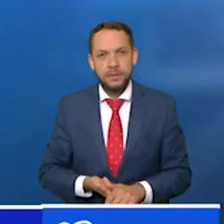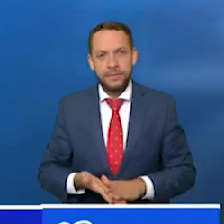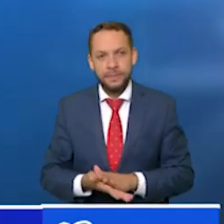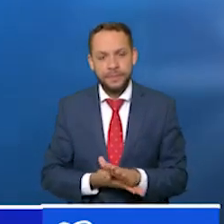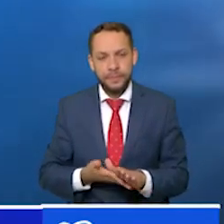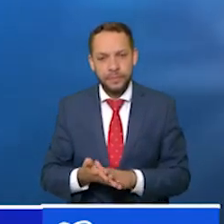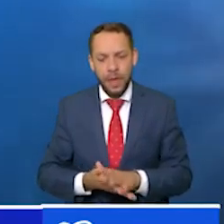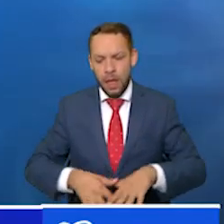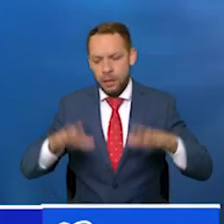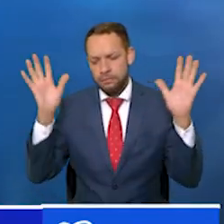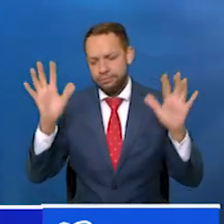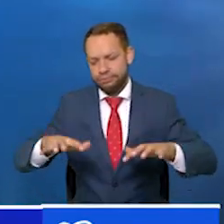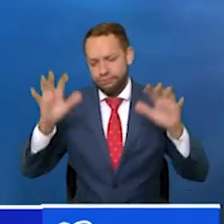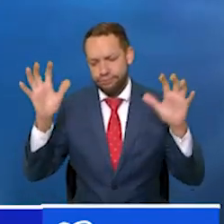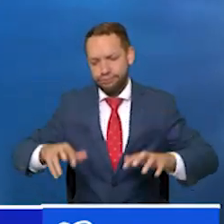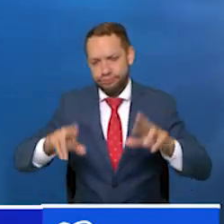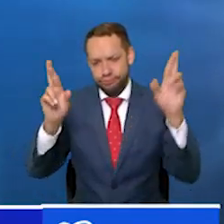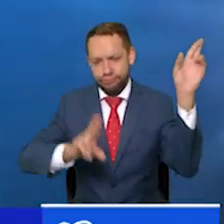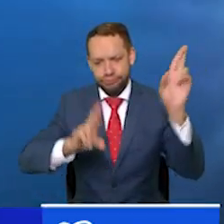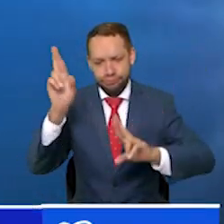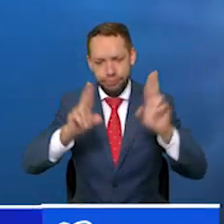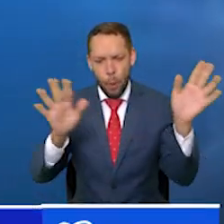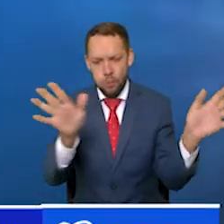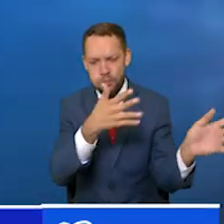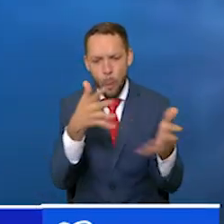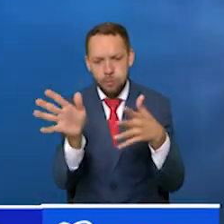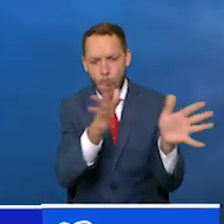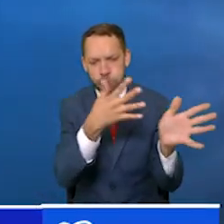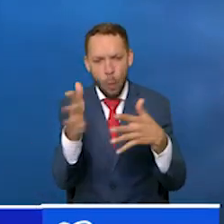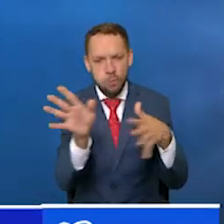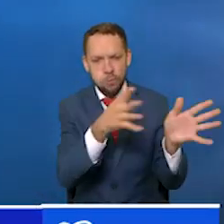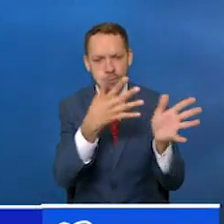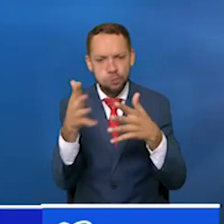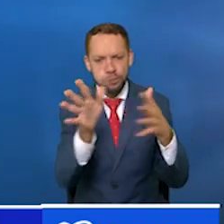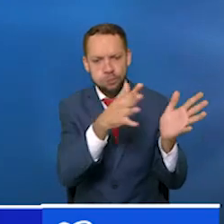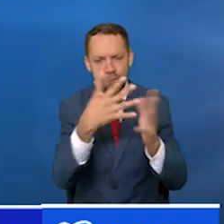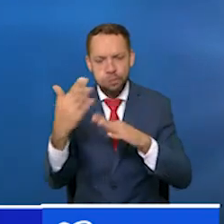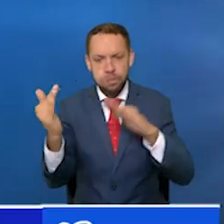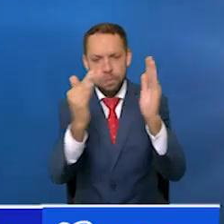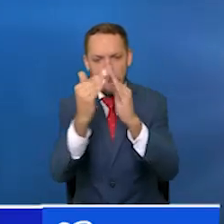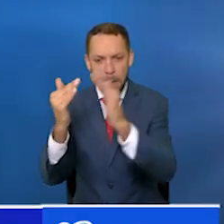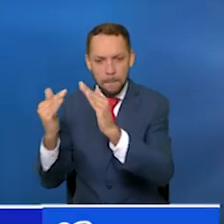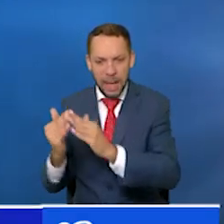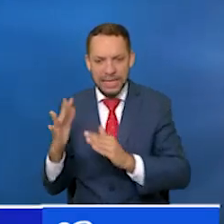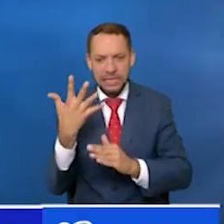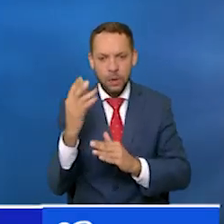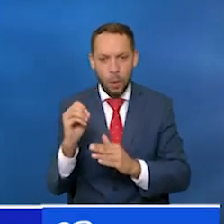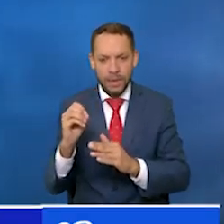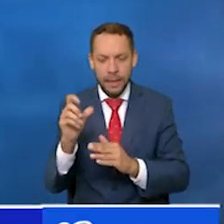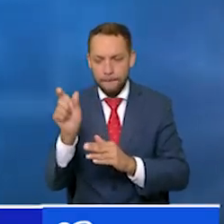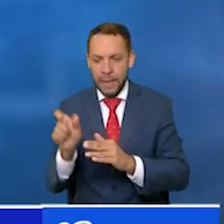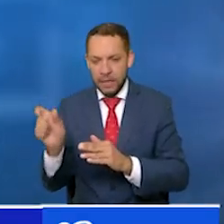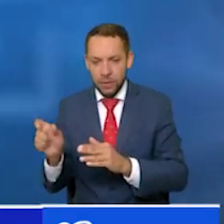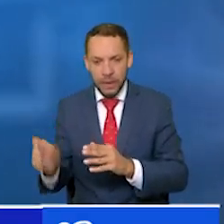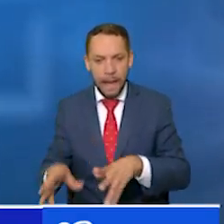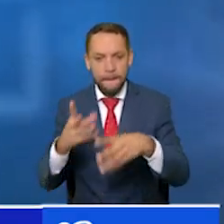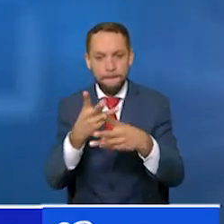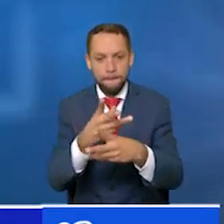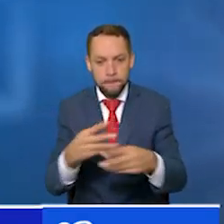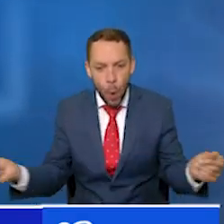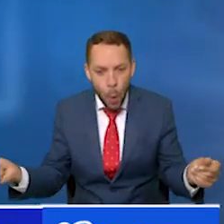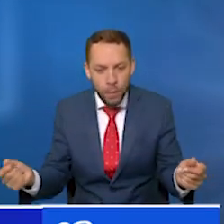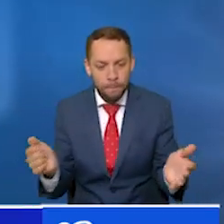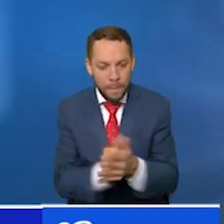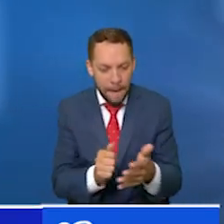un Vendaval que se presentó en zona rural de aranzazu dejó afectadas a más de 50 personas las cuales perdieron bienes y enseres debido al